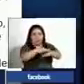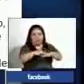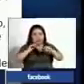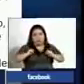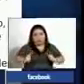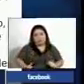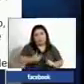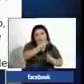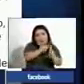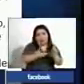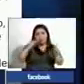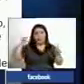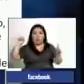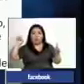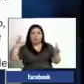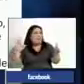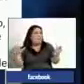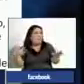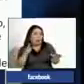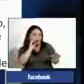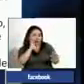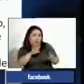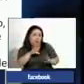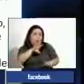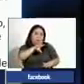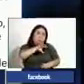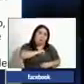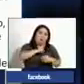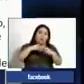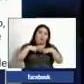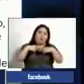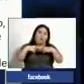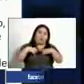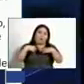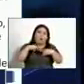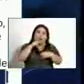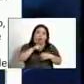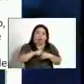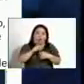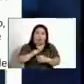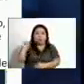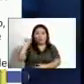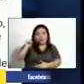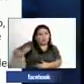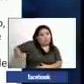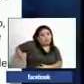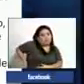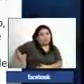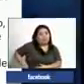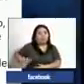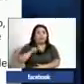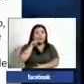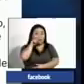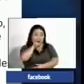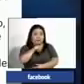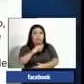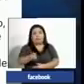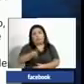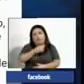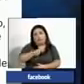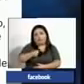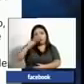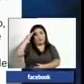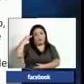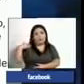el paciente sufrió un paro respiratorio y que tenía una infección en vías urinarias. Este es un informe